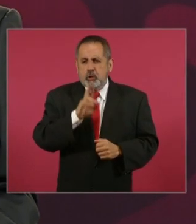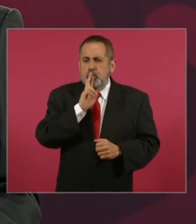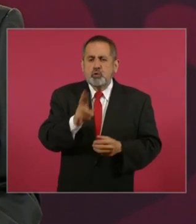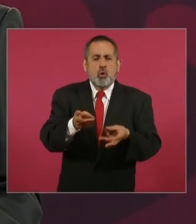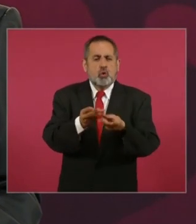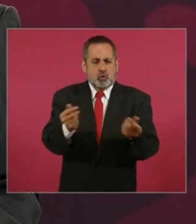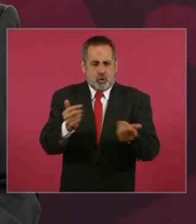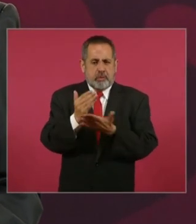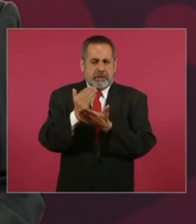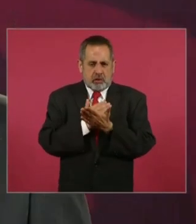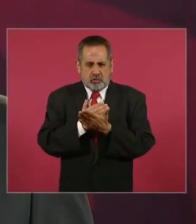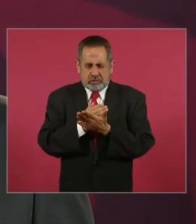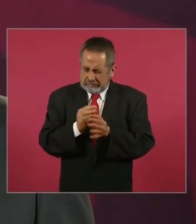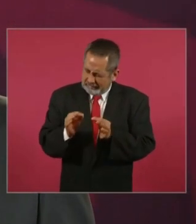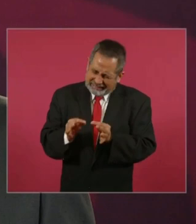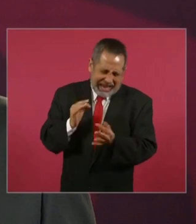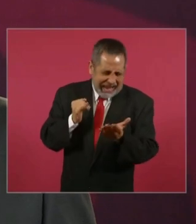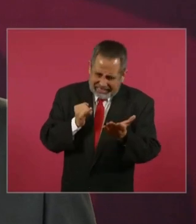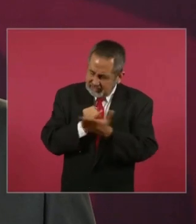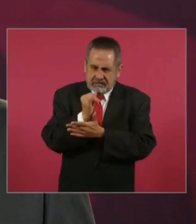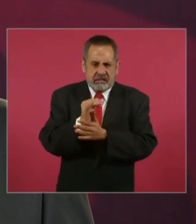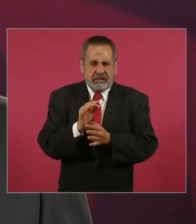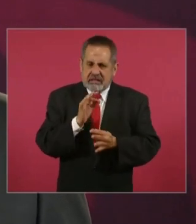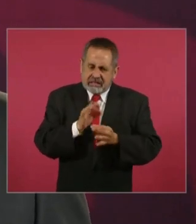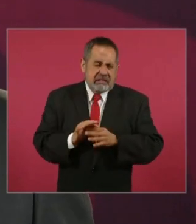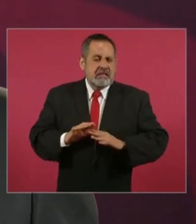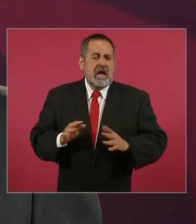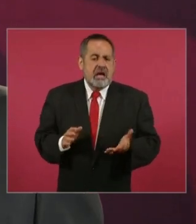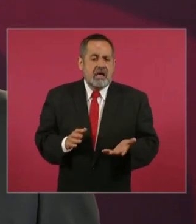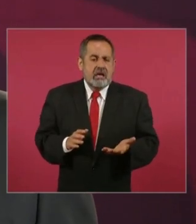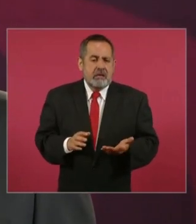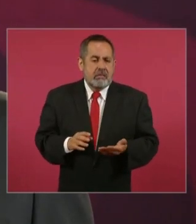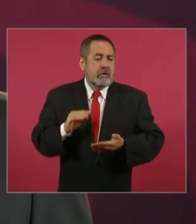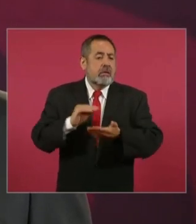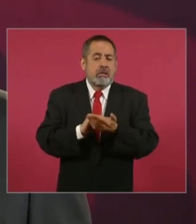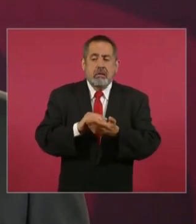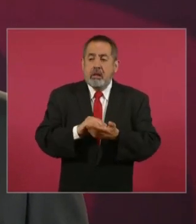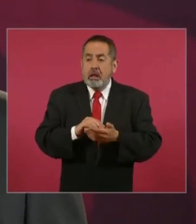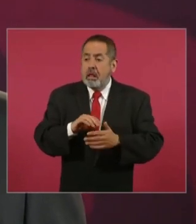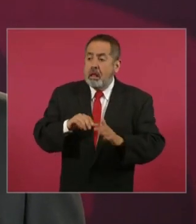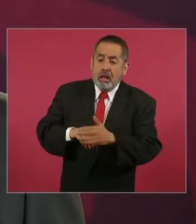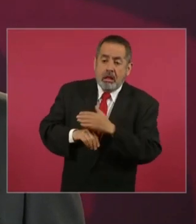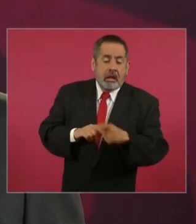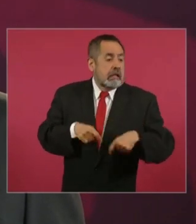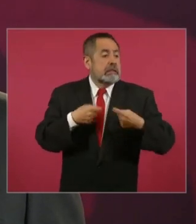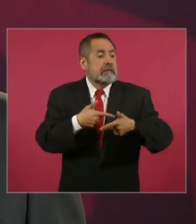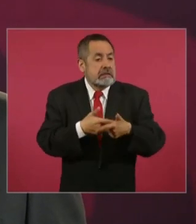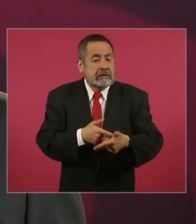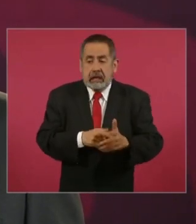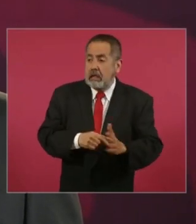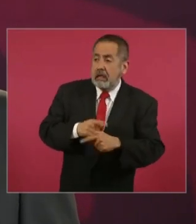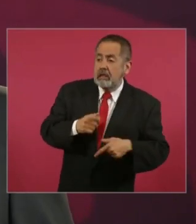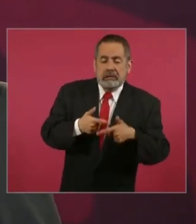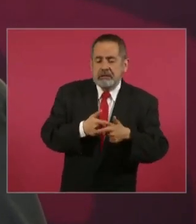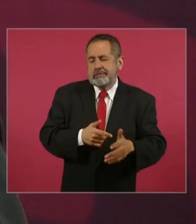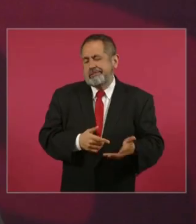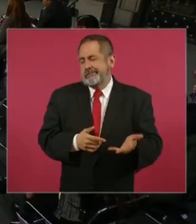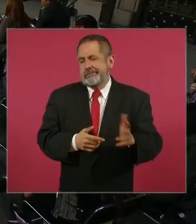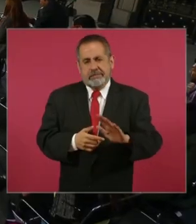solución de fondo, porque va a continuar. Sí. Esto